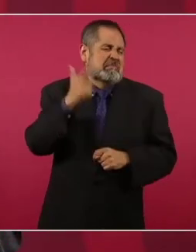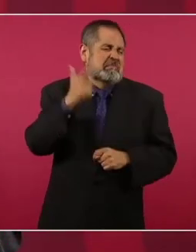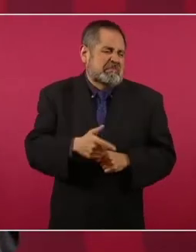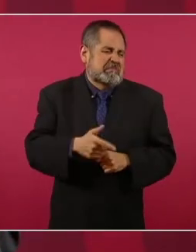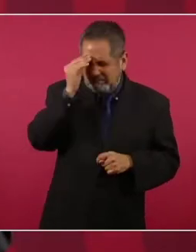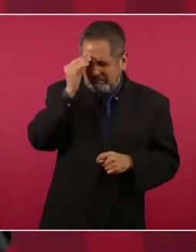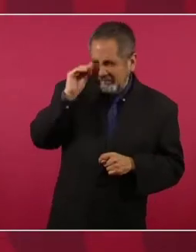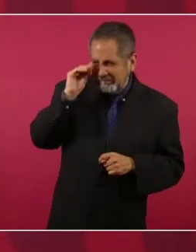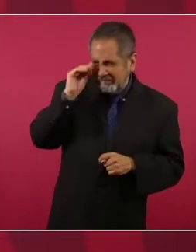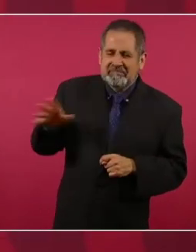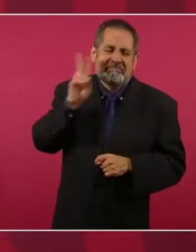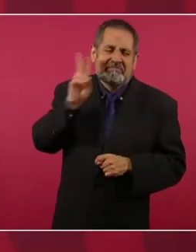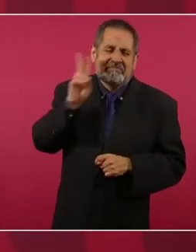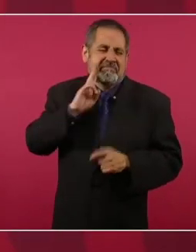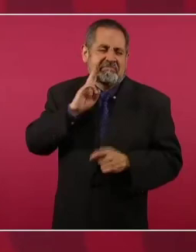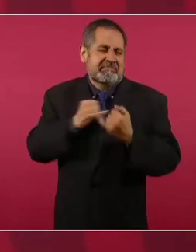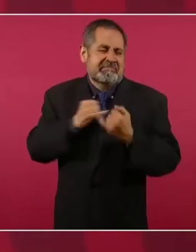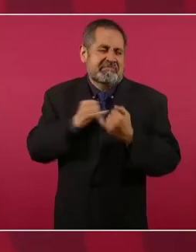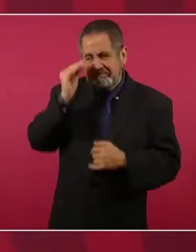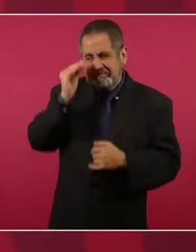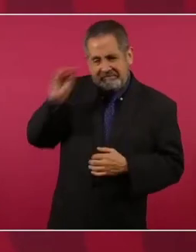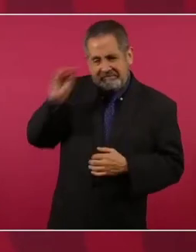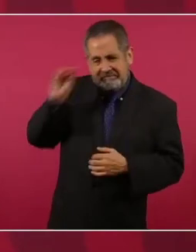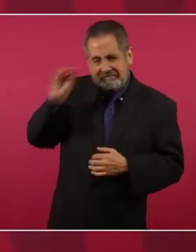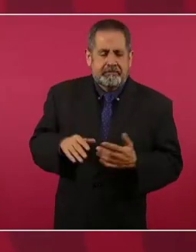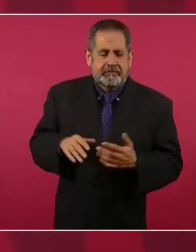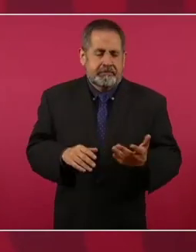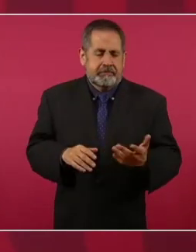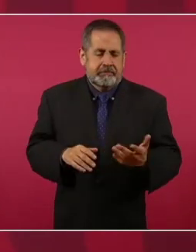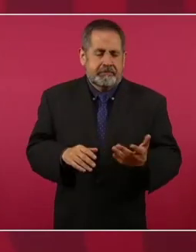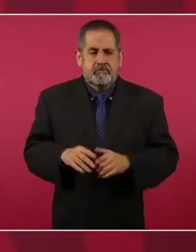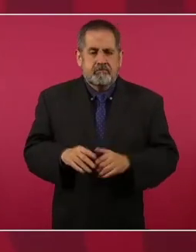dicen, pero también eran otros tiempos.